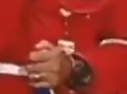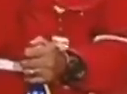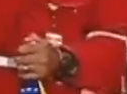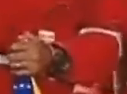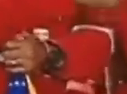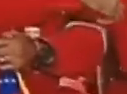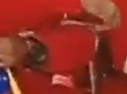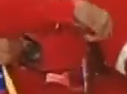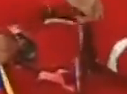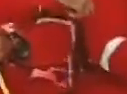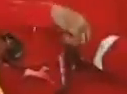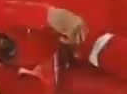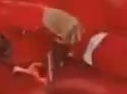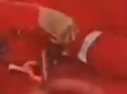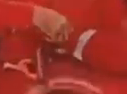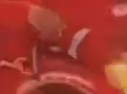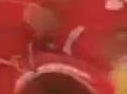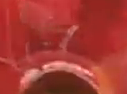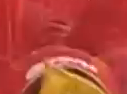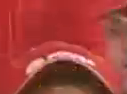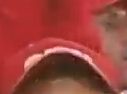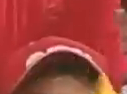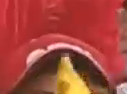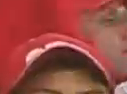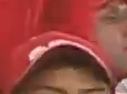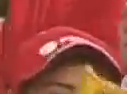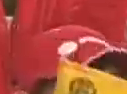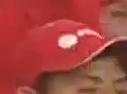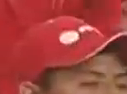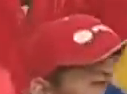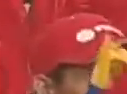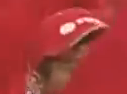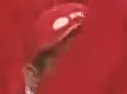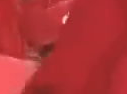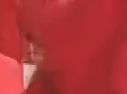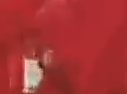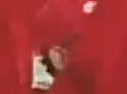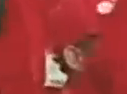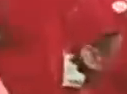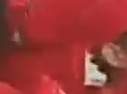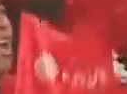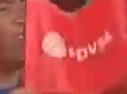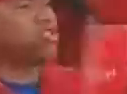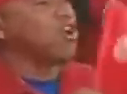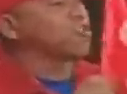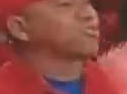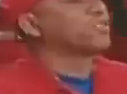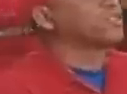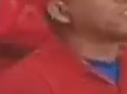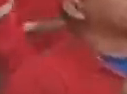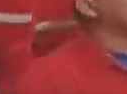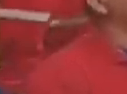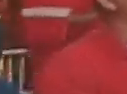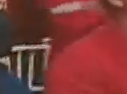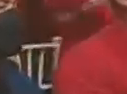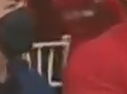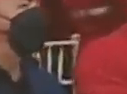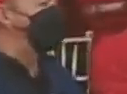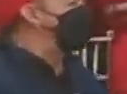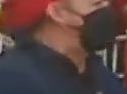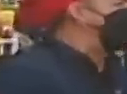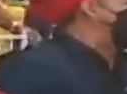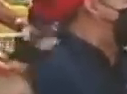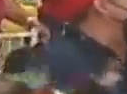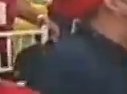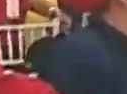presidente constitucional Nicolás Maduro escribió: a 20 años del siniestro sabotaje petrolero, vaya mi reconocimiento infinito